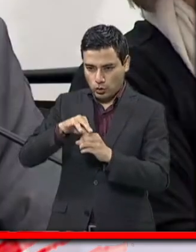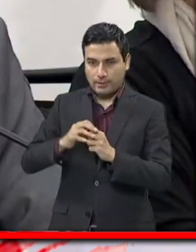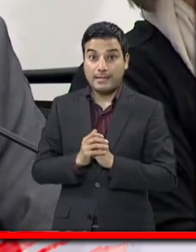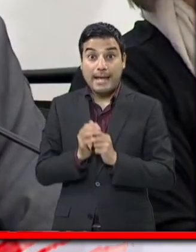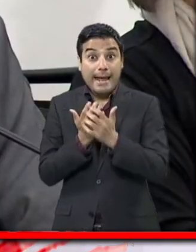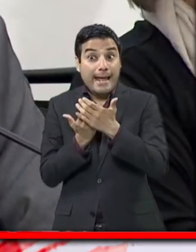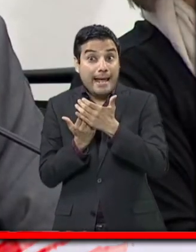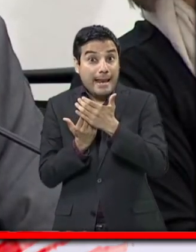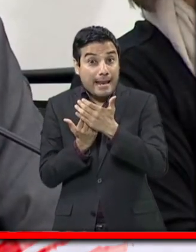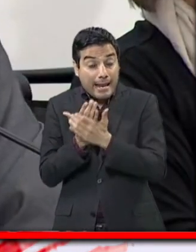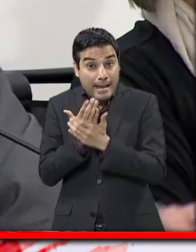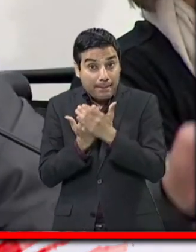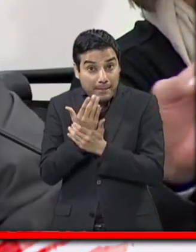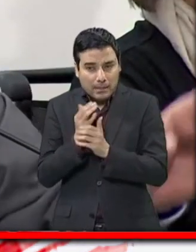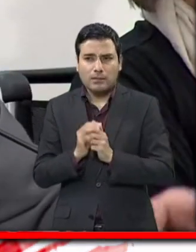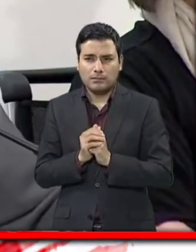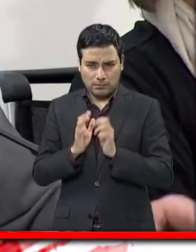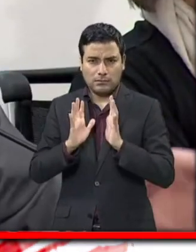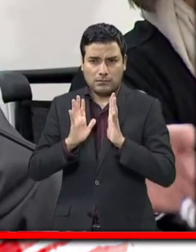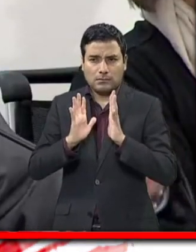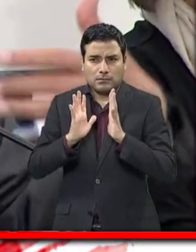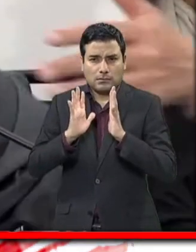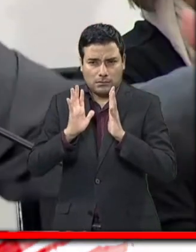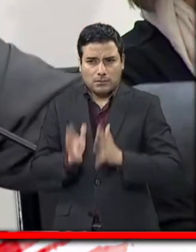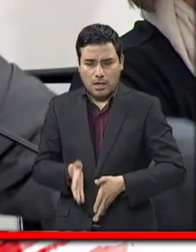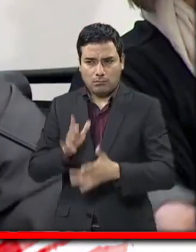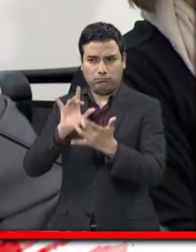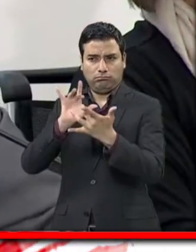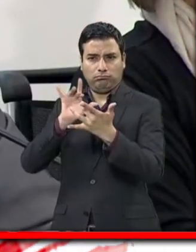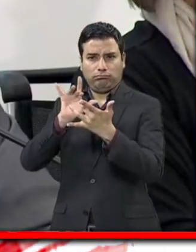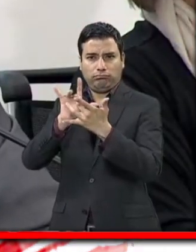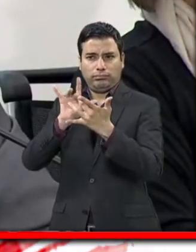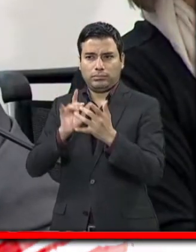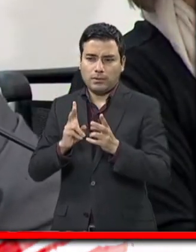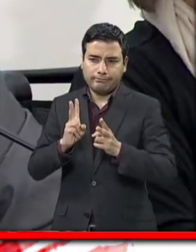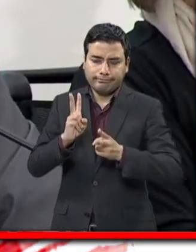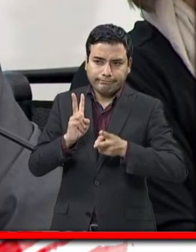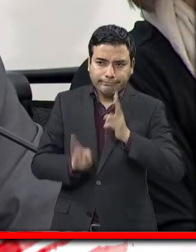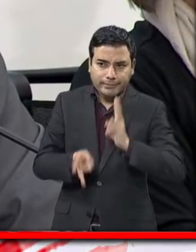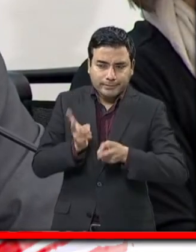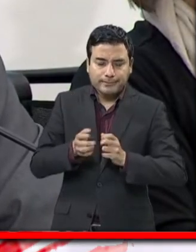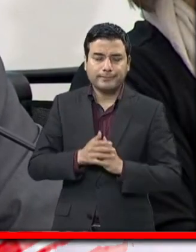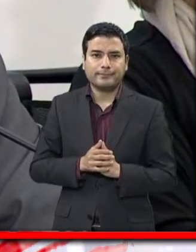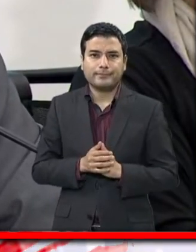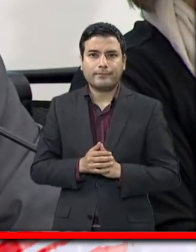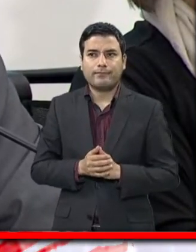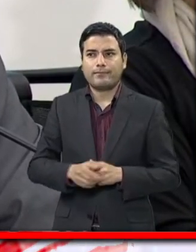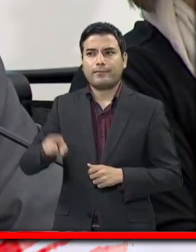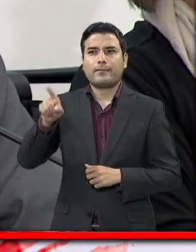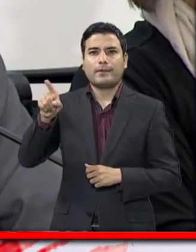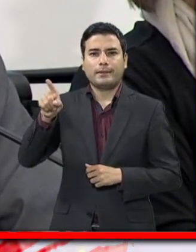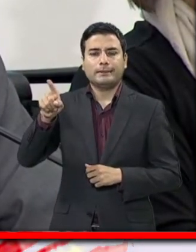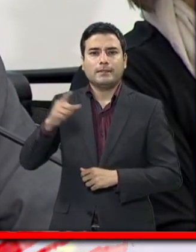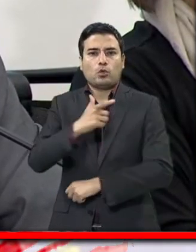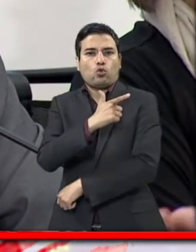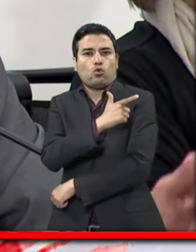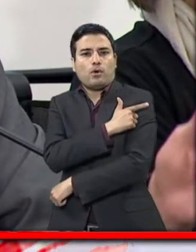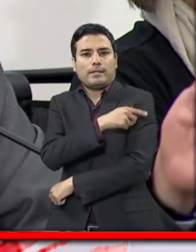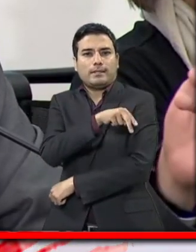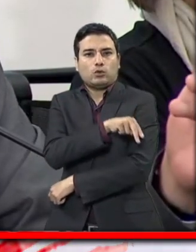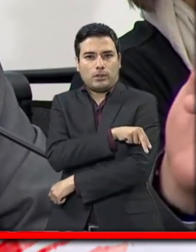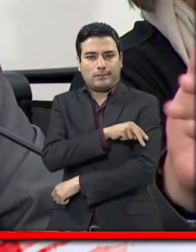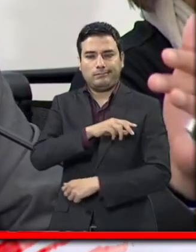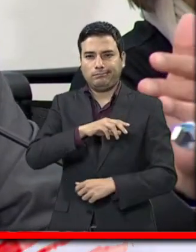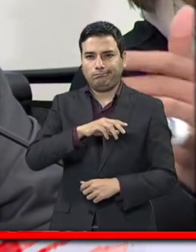acordó entrar en contacto con ellos y que el comandante de la guardia nacional